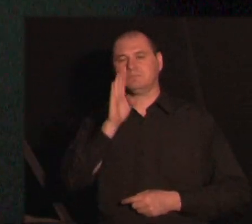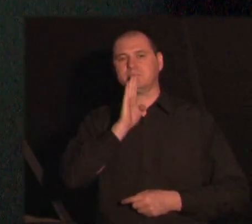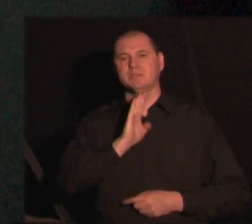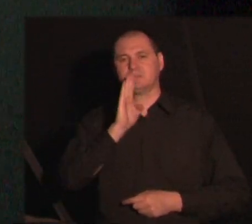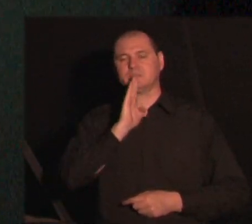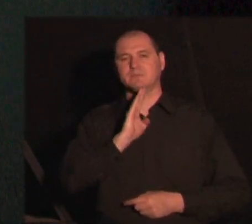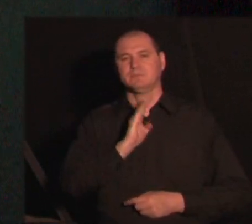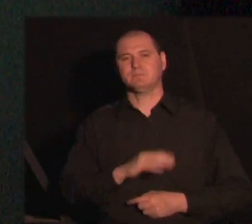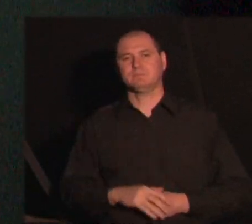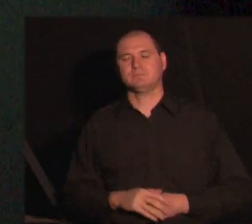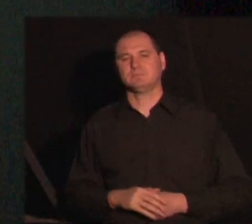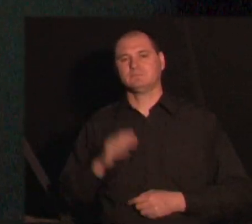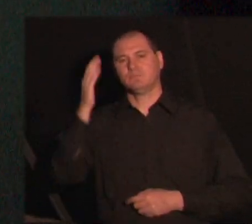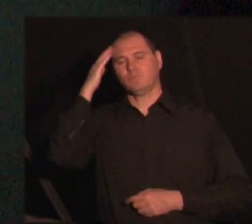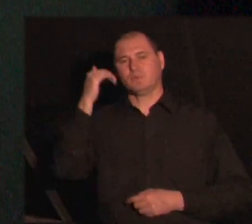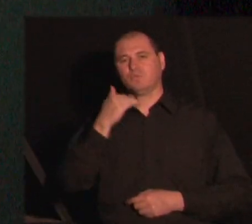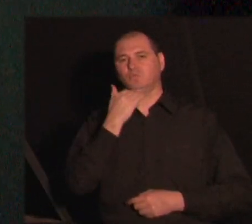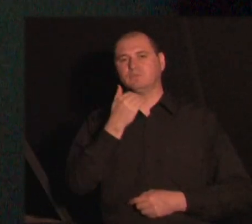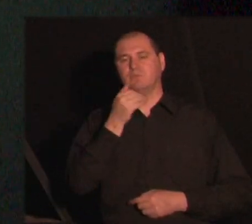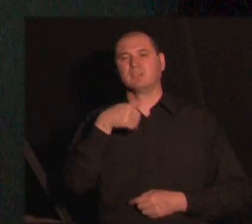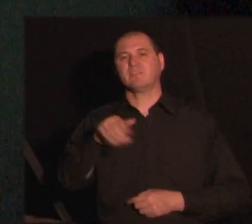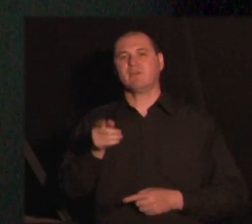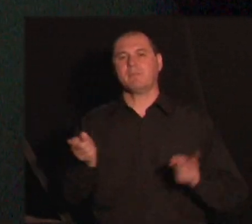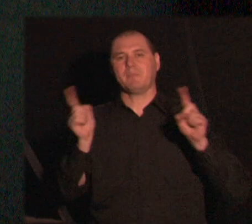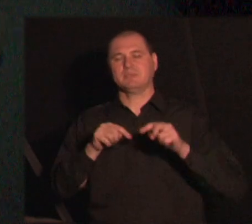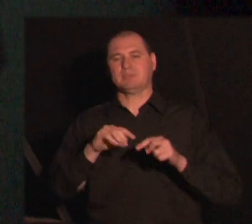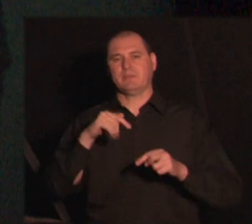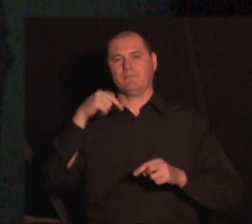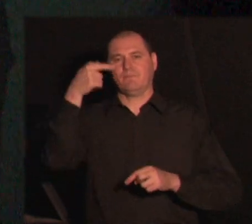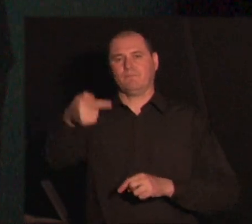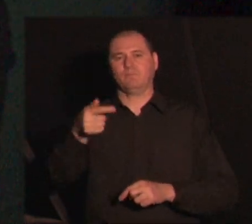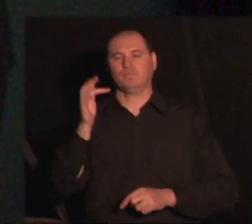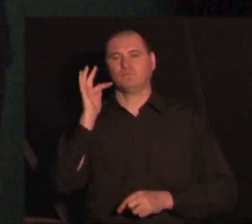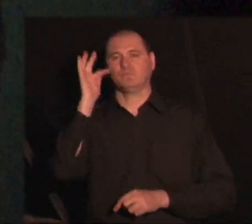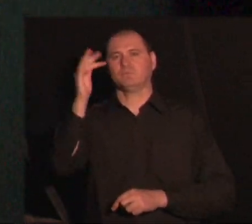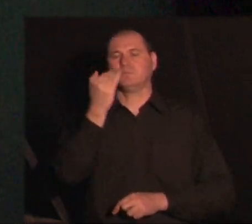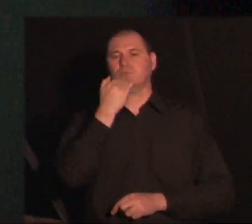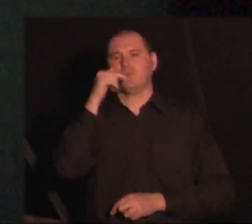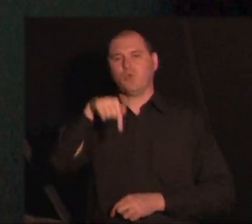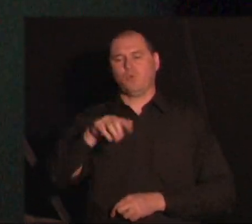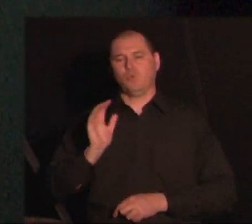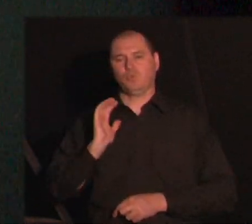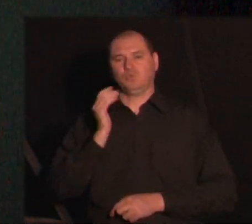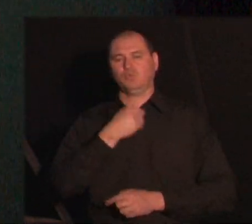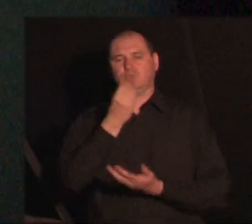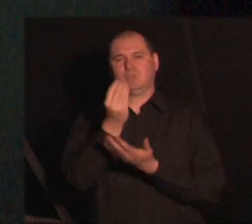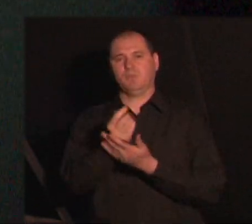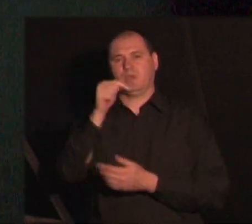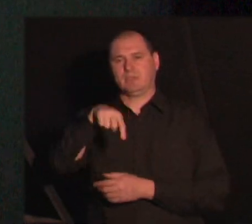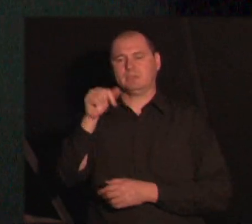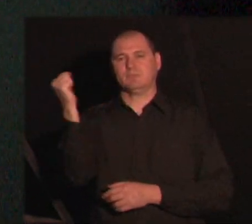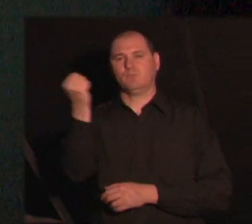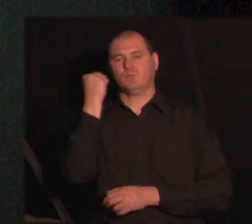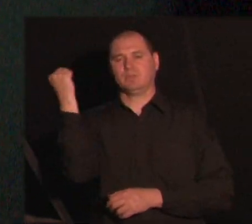paciencia porque no sabemos lo que va a pasar mañana. Pero hoy estamos aquí y eso es lo que